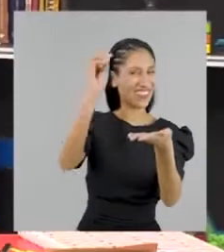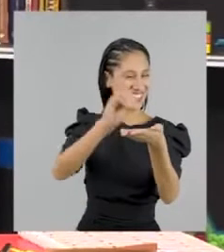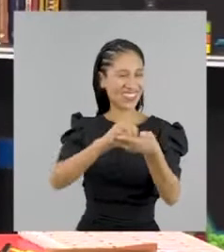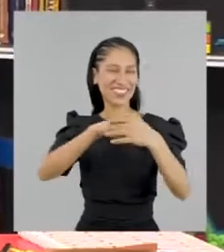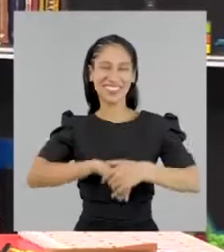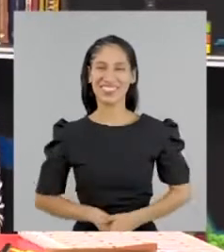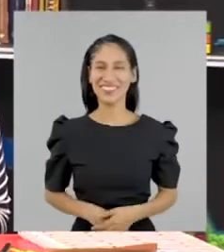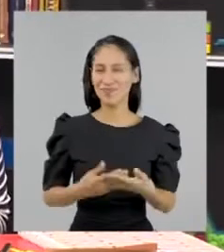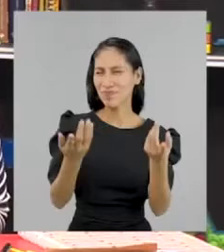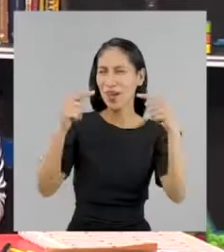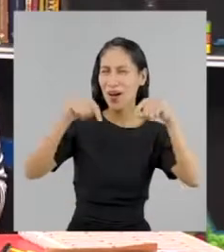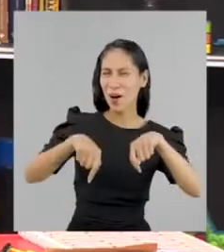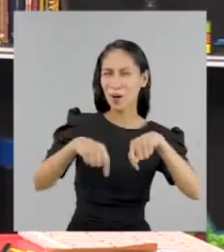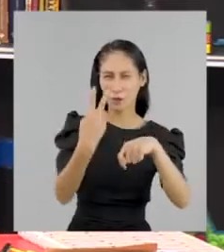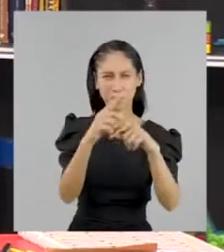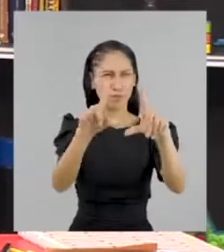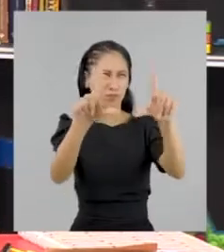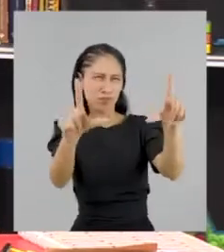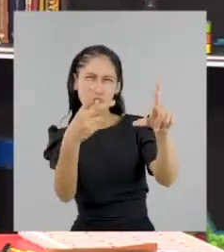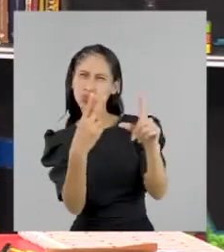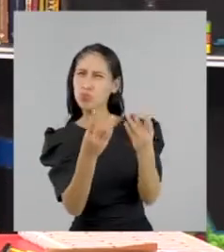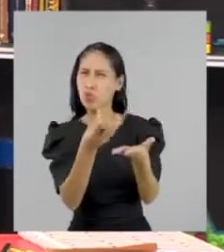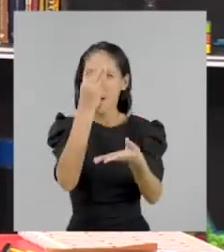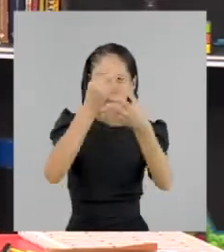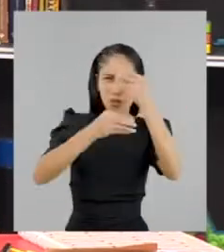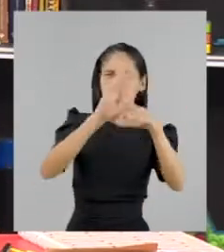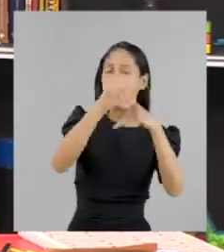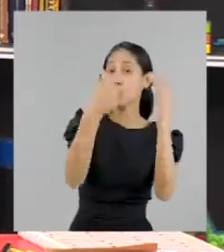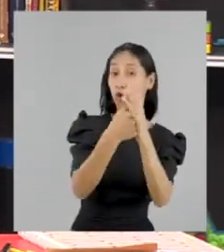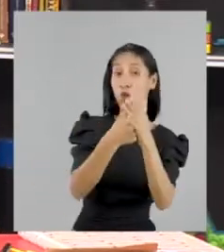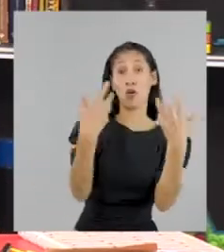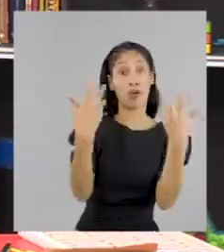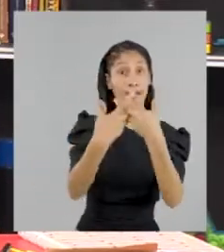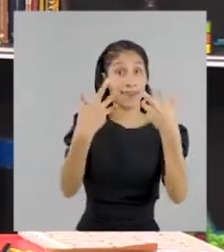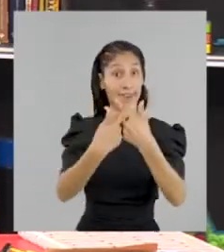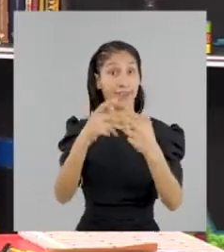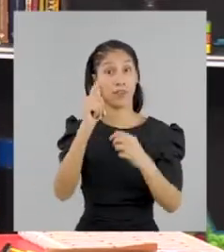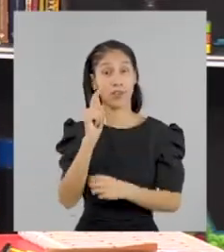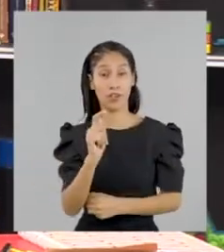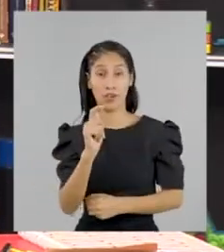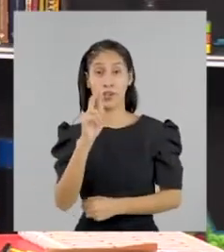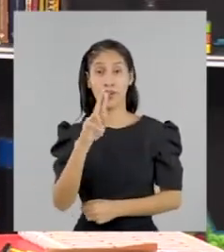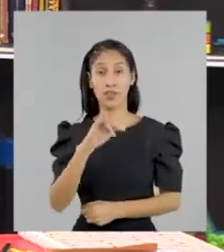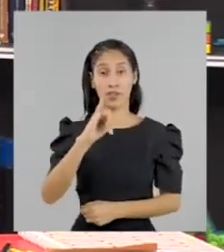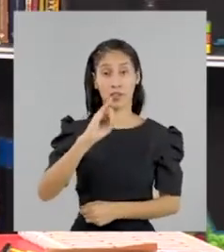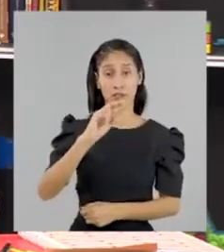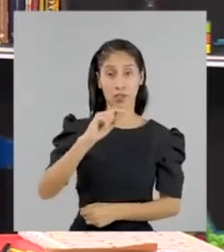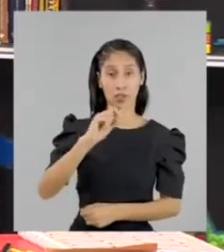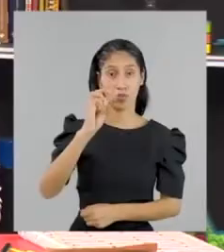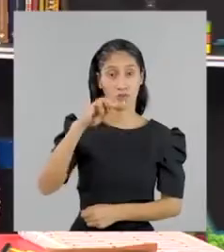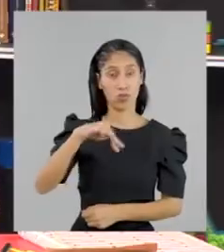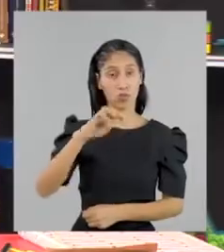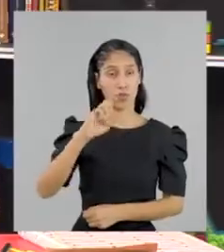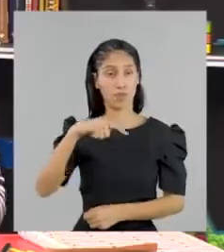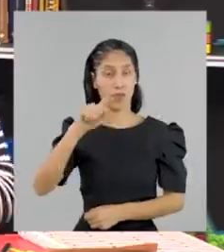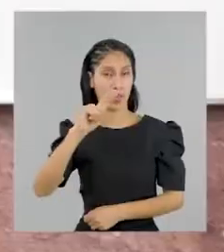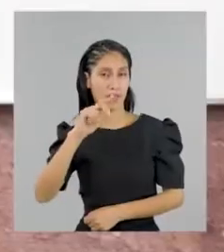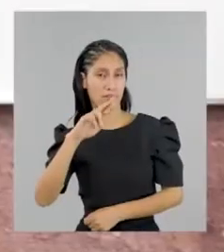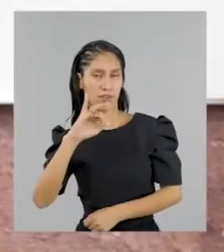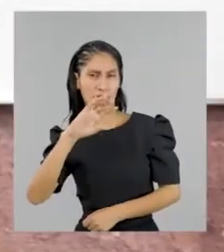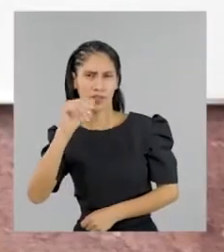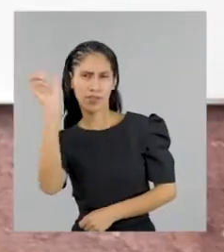Bienvenidas y bienvenidos otra vez. Hoy estamos aprendiendo todo sobre funciones trigonométricas, seno y